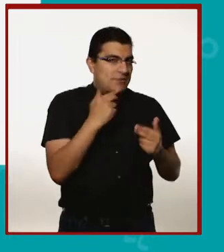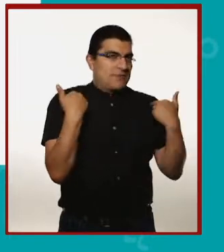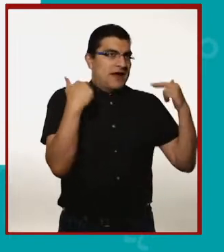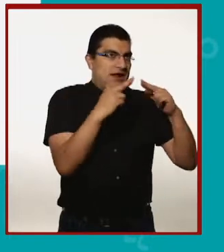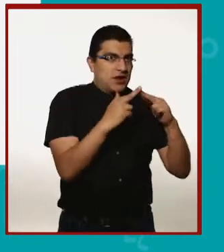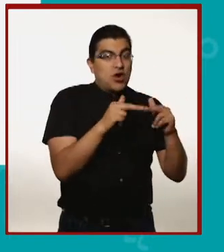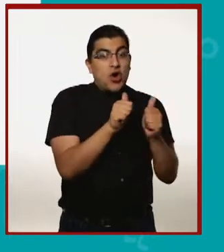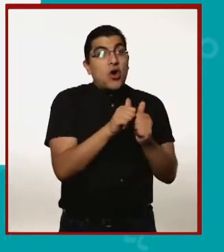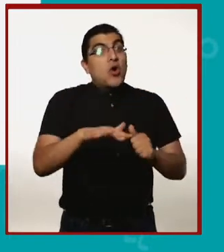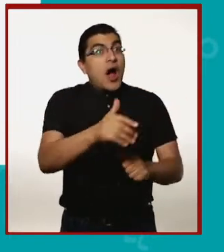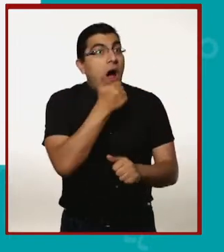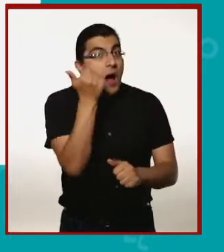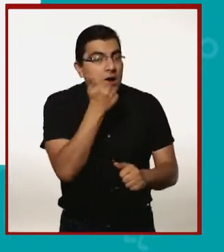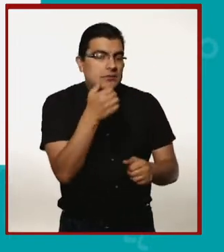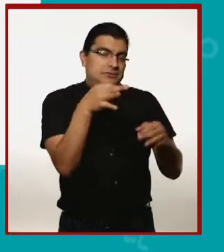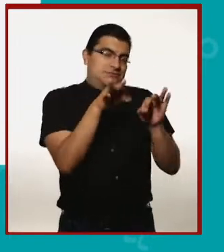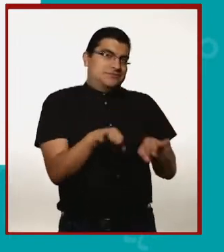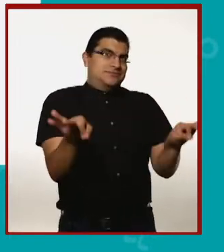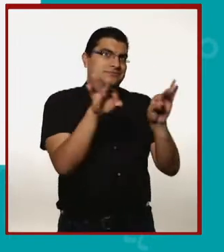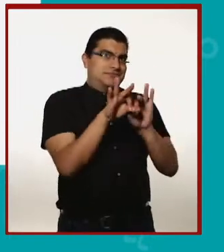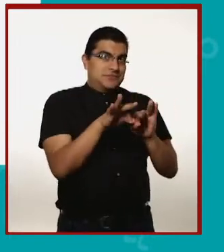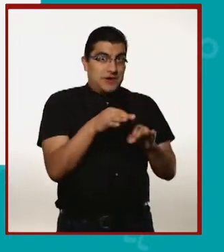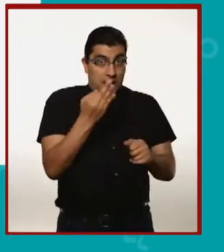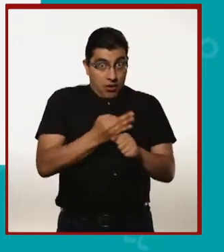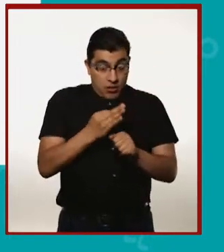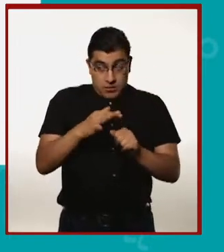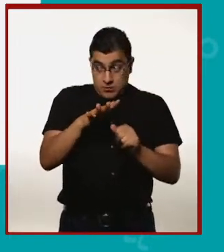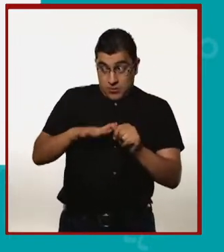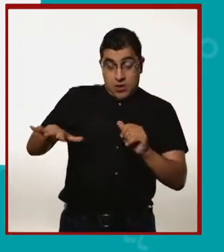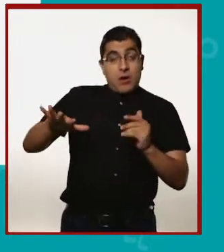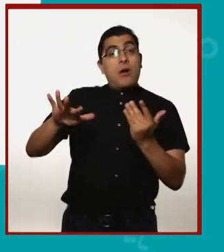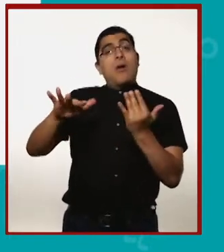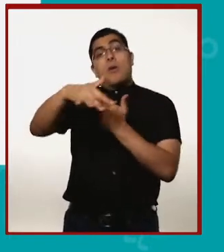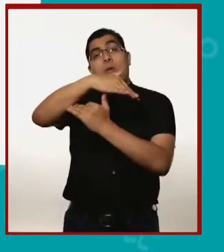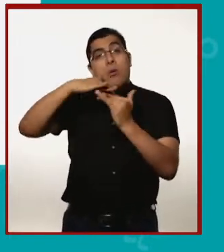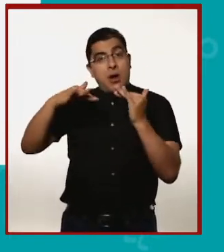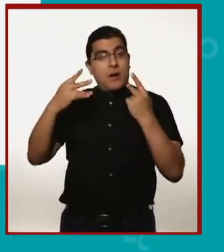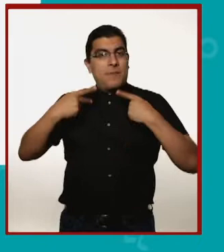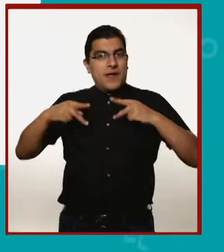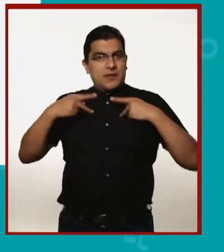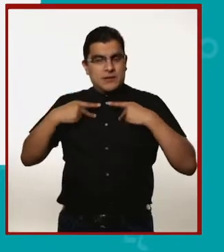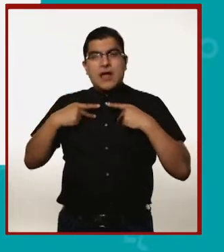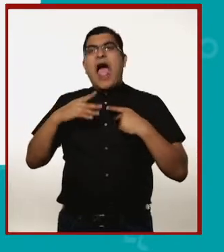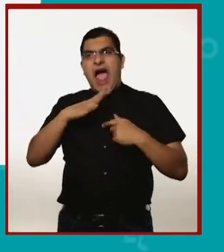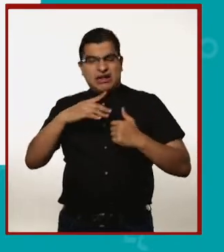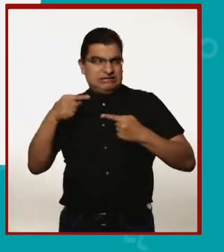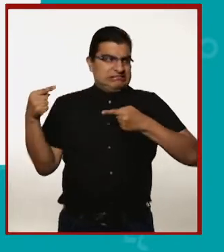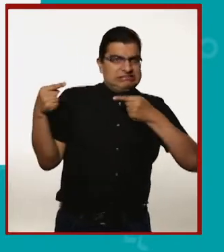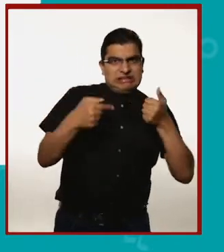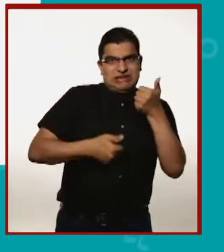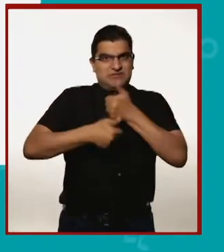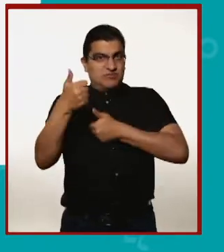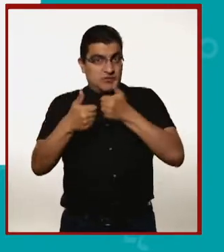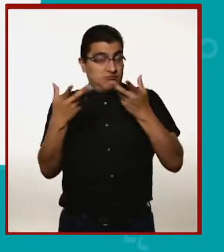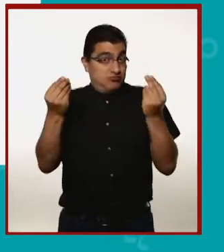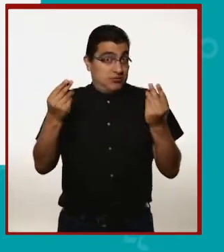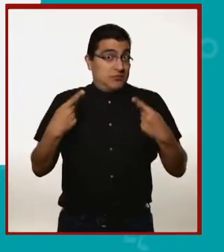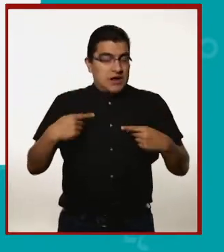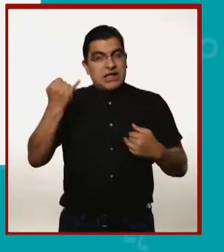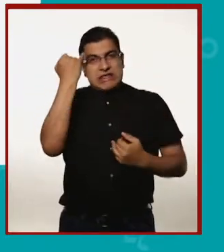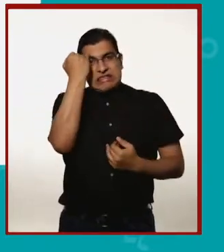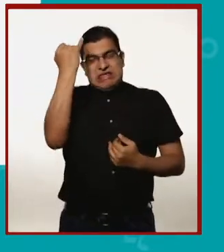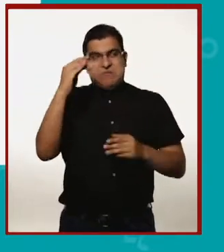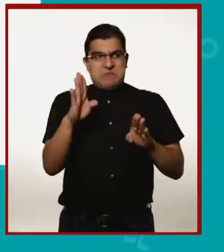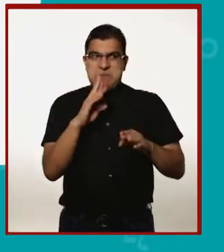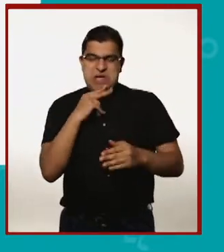los estudiantes? No es un secreto que en nuestra sociedad convivimos en condiciones que generan la competencia.